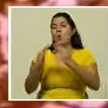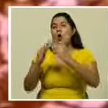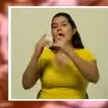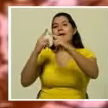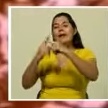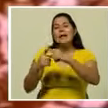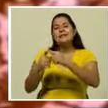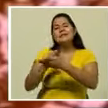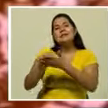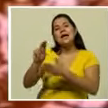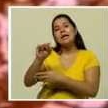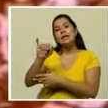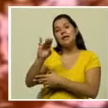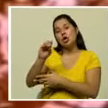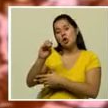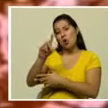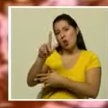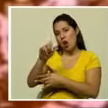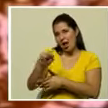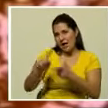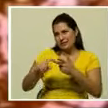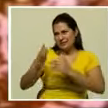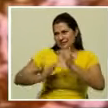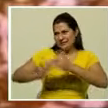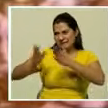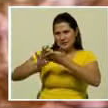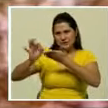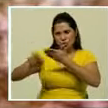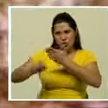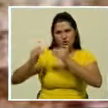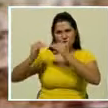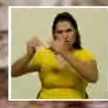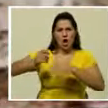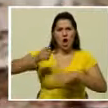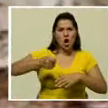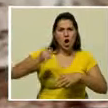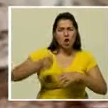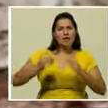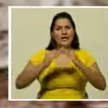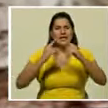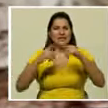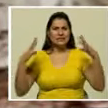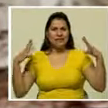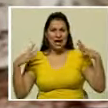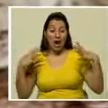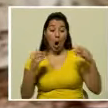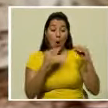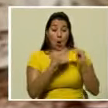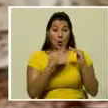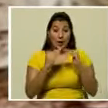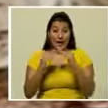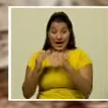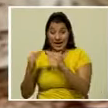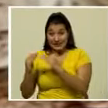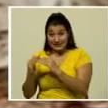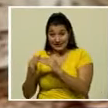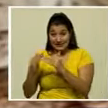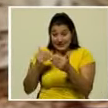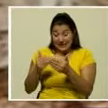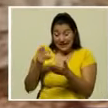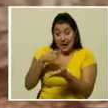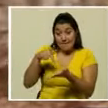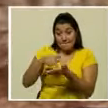Nicolás, el edificio de escuelas superiores, el Palacio de la Corte, la iglesia de Los Ángeles y las casas que se encontraban en las orillas del Parque